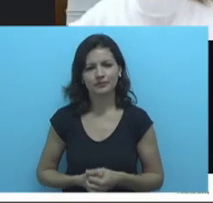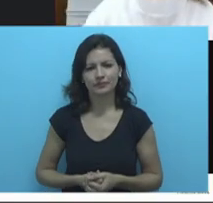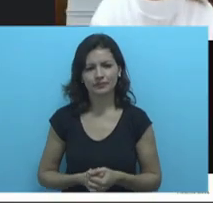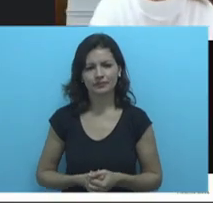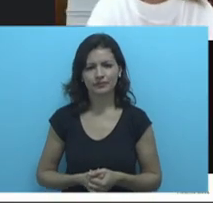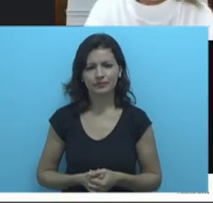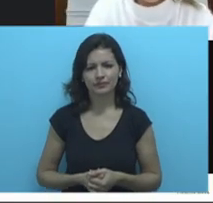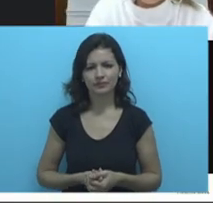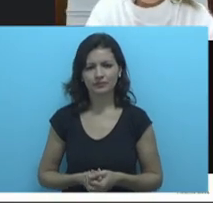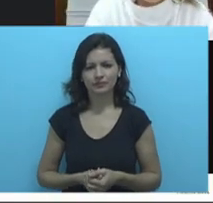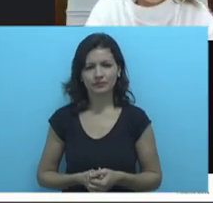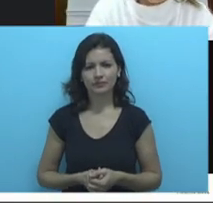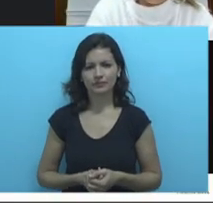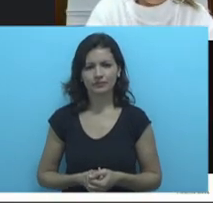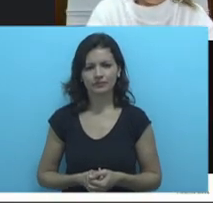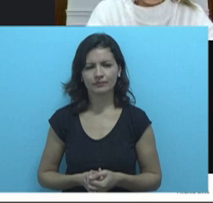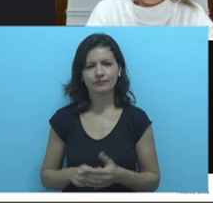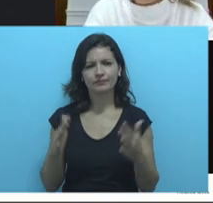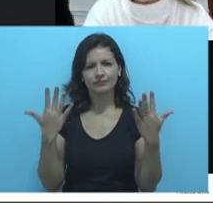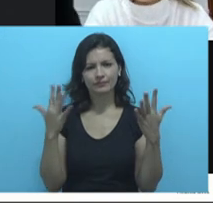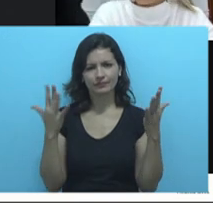Muchas gracias, Cacu.